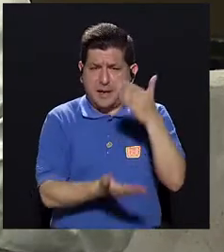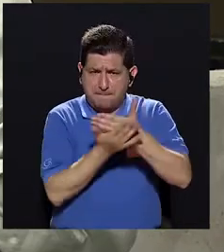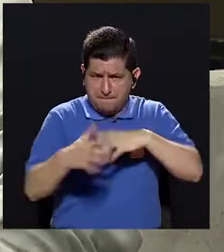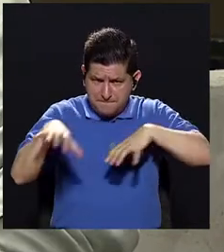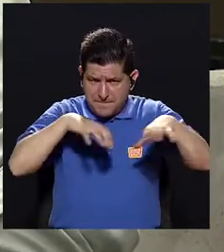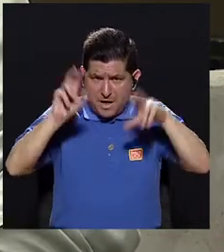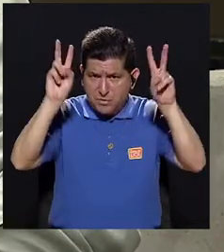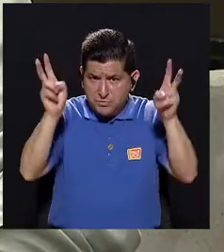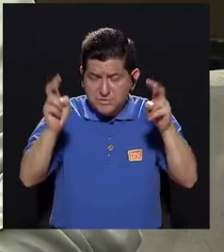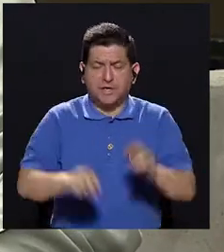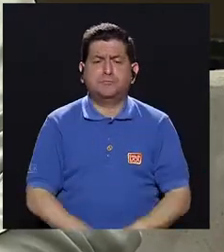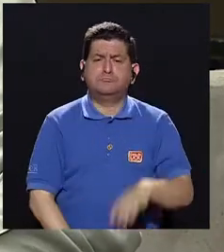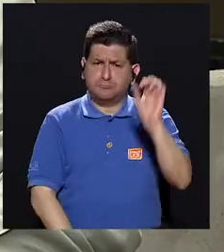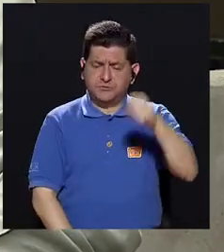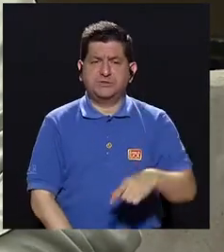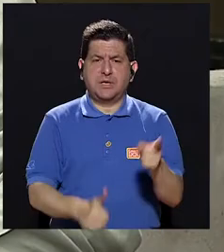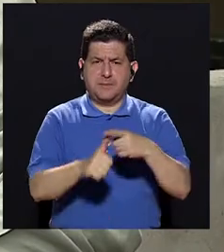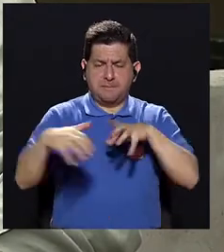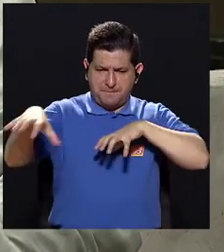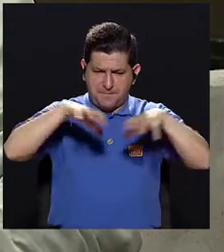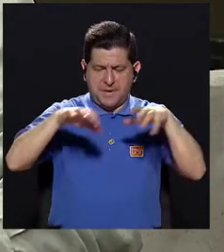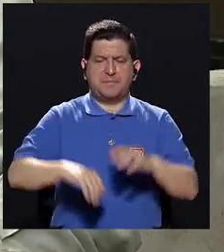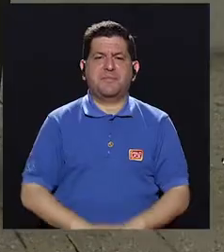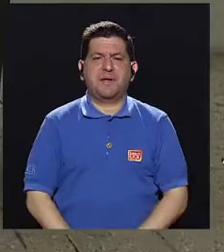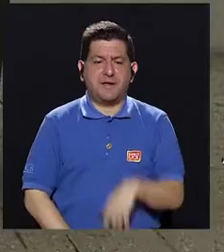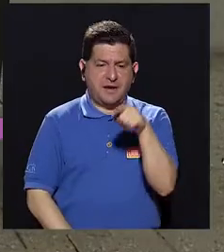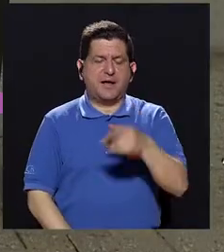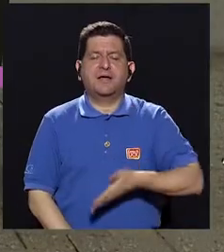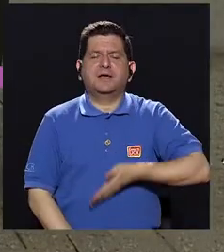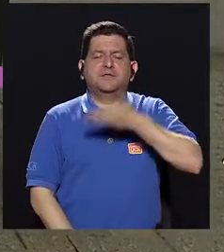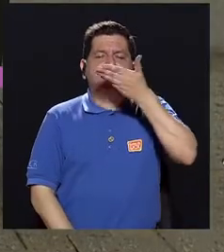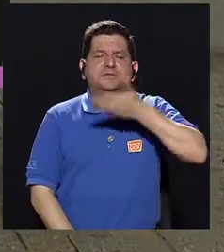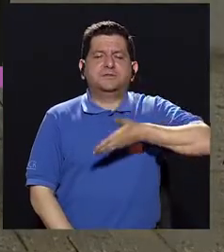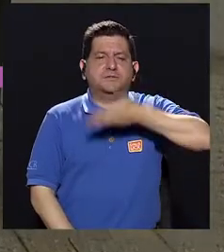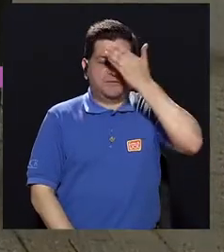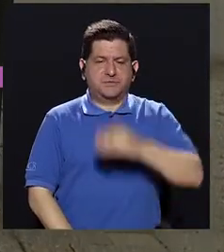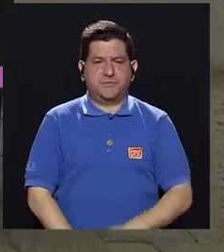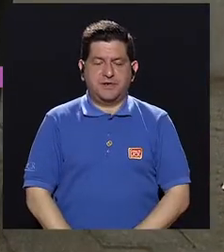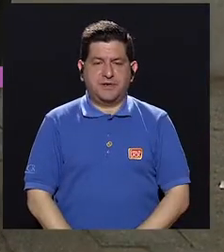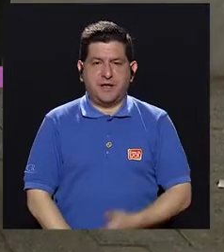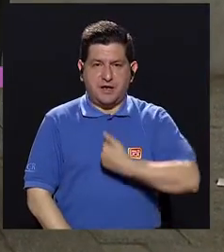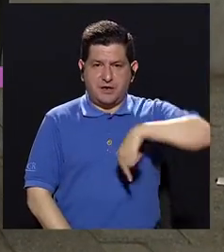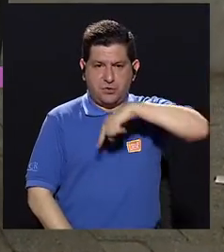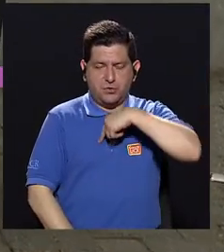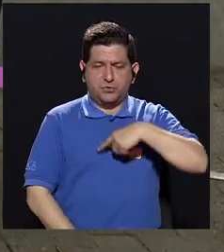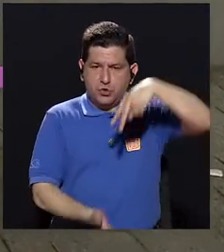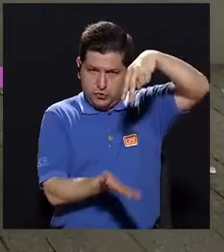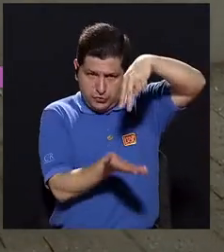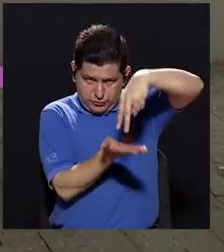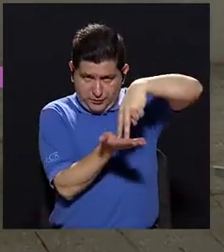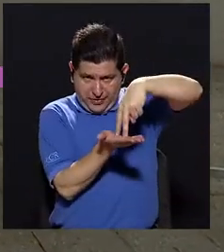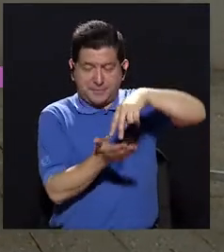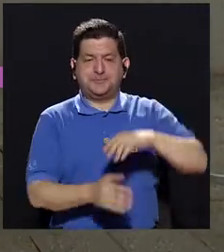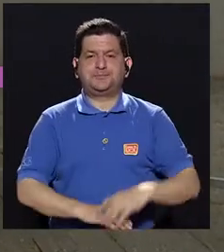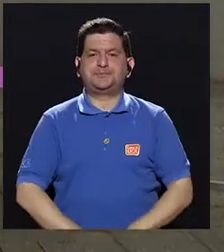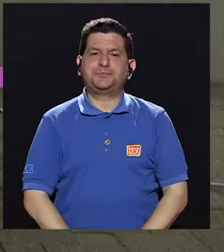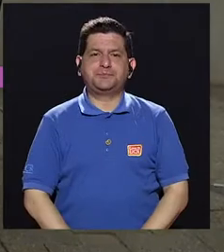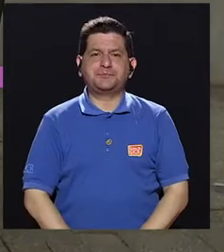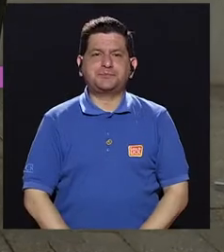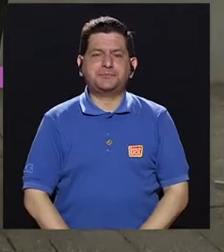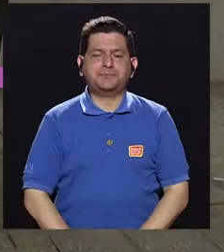activas? Claro, perfecto. ¿Pienso yo? La primera actividad que vamos a hacer es una actividad sobre respiración. Entonces lo que vamos a hacer es que nos vamos a poner de pie